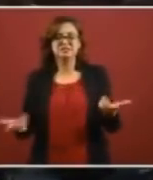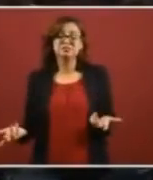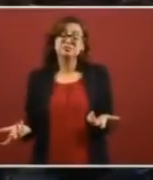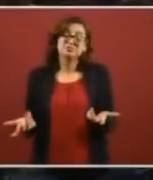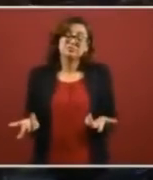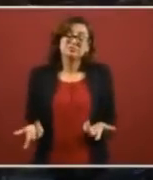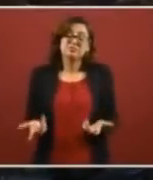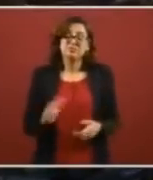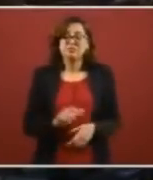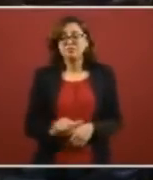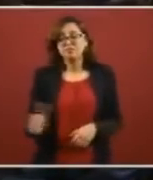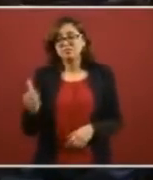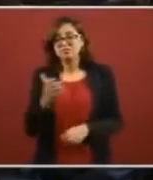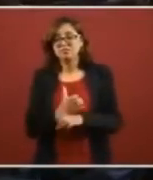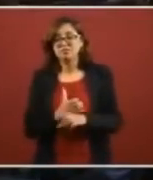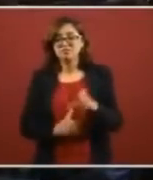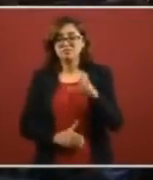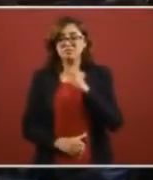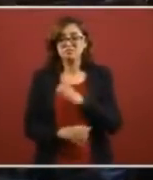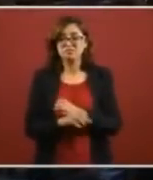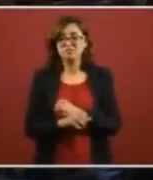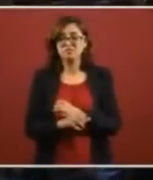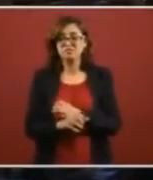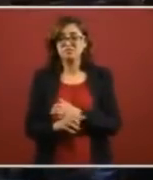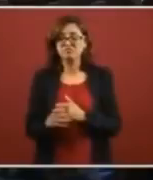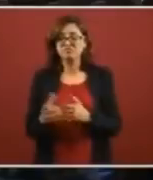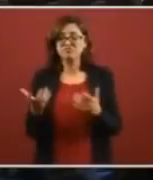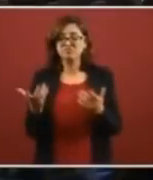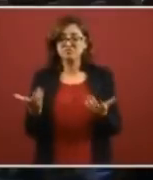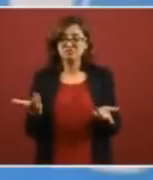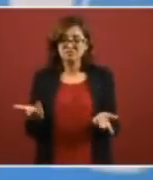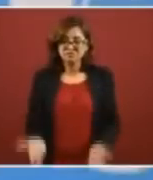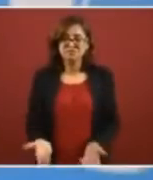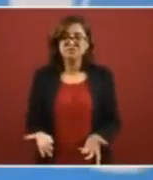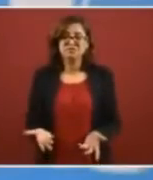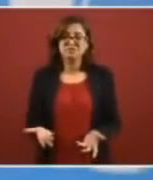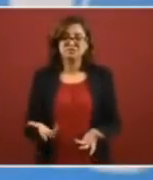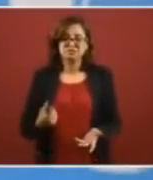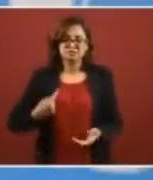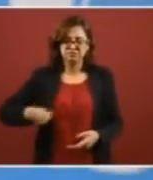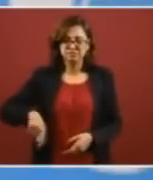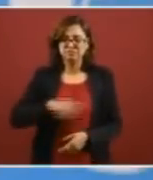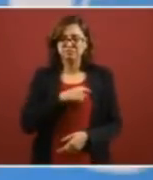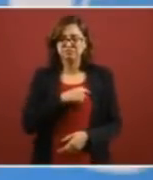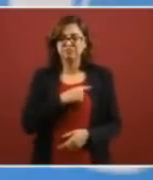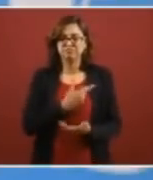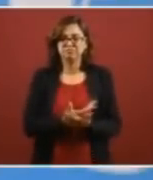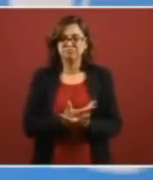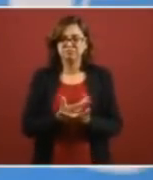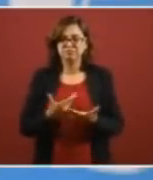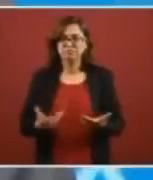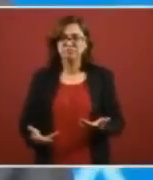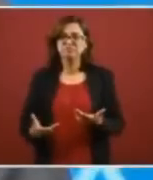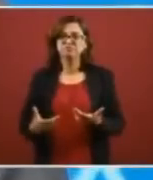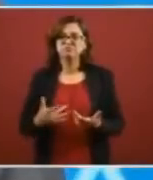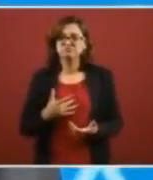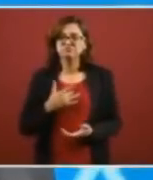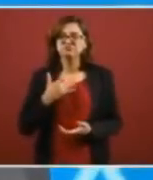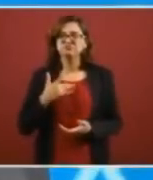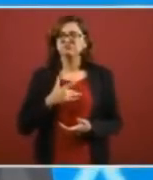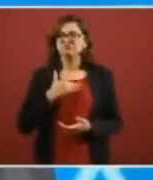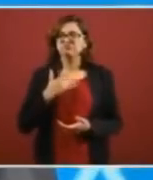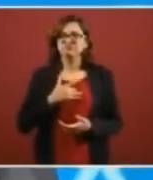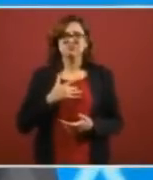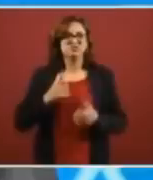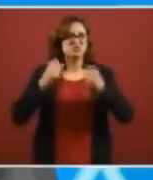entre otras causas, esto fue lo que nos alentó mucho la inseguridad y la